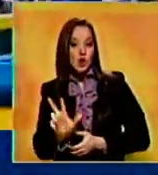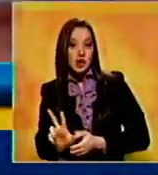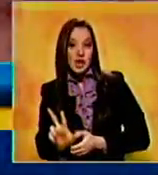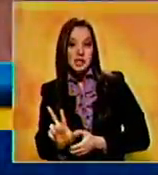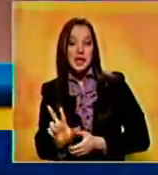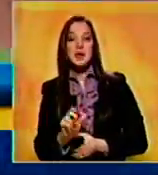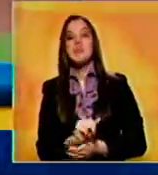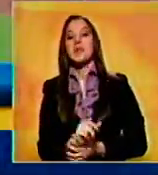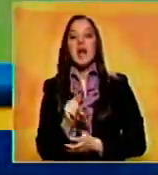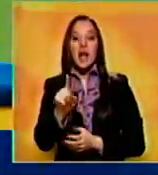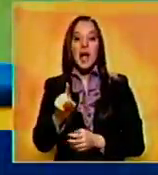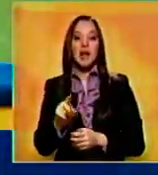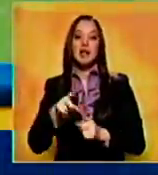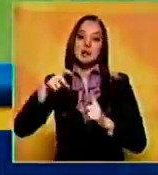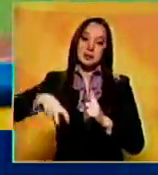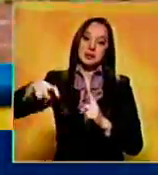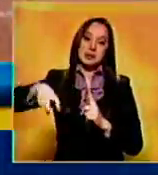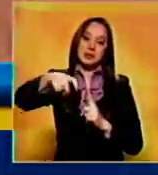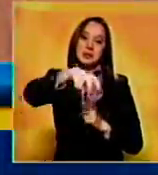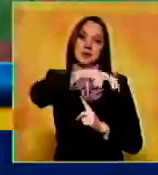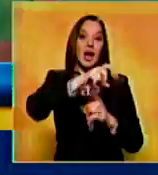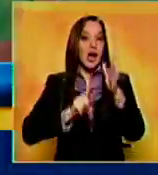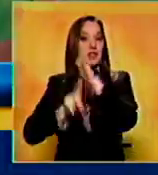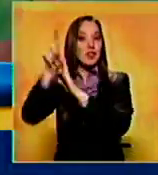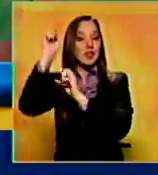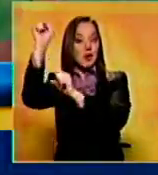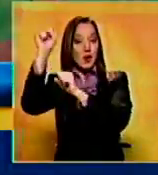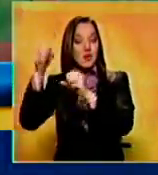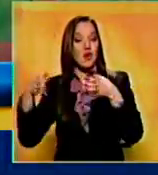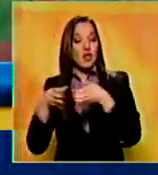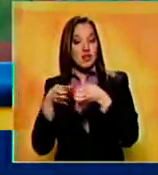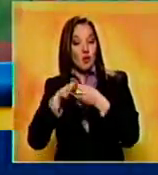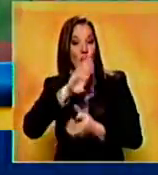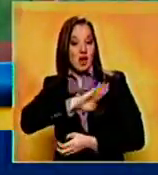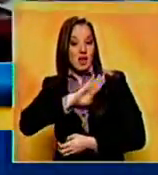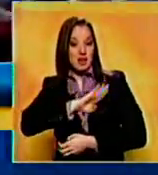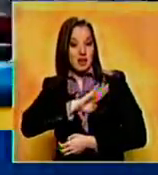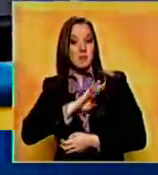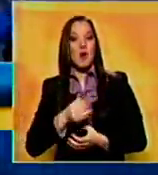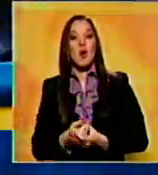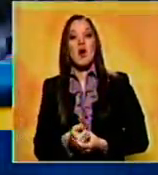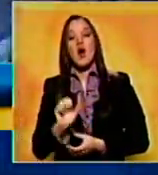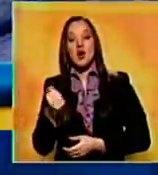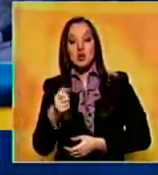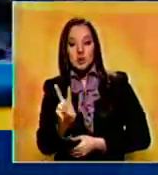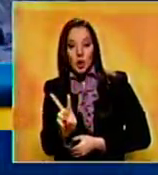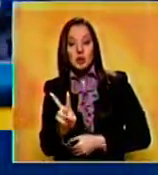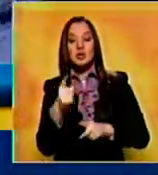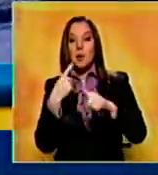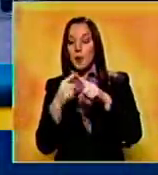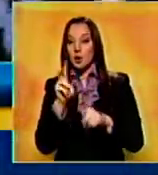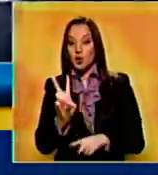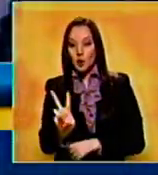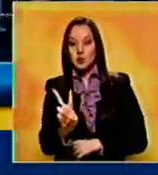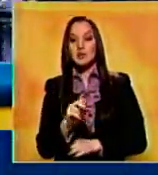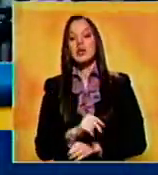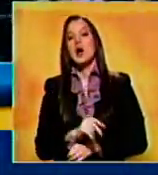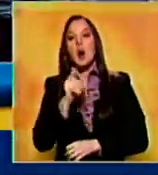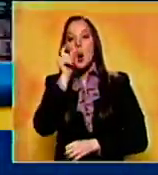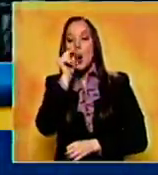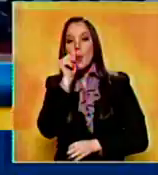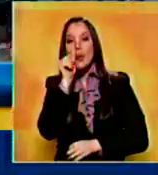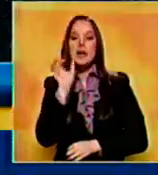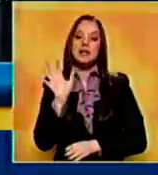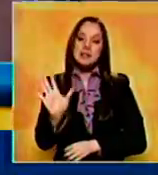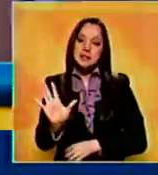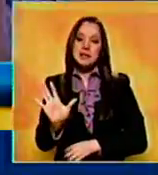él en esta temporada, en el triunfo de su equipo, los Reales de Kansas City ante los Diamondbacks de Arizona de 12-2. Pérez se fue de 5-3 con